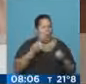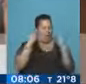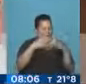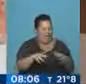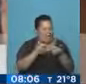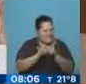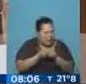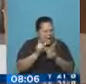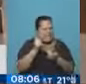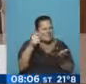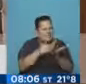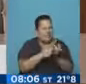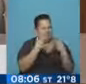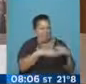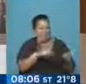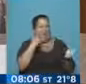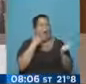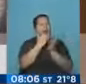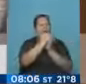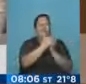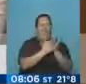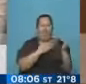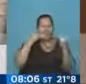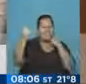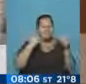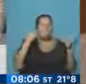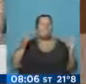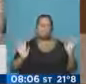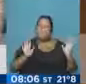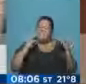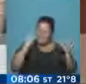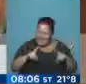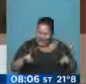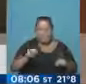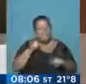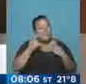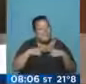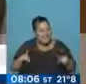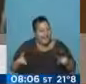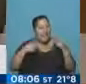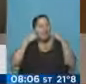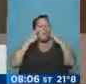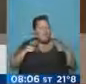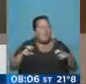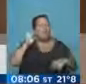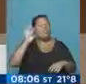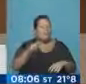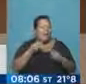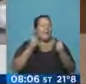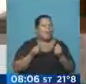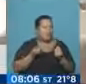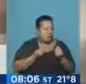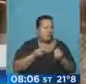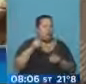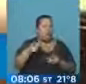los celulares con los chips como para que vean el historial de las comunicaciones. Bueno, es todo muy llamativo. Es llamativo, los investigadores entienden de qué sucedió